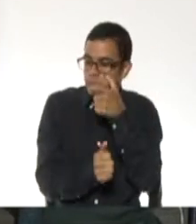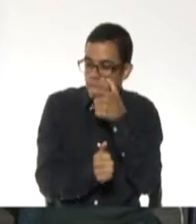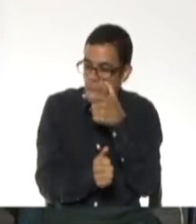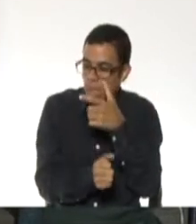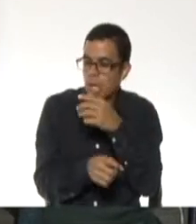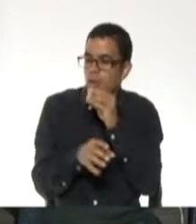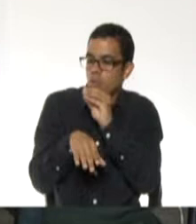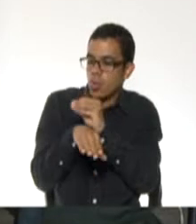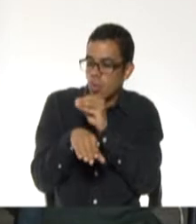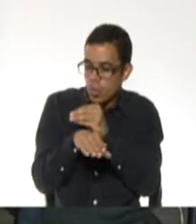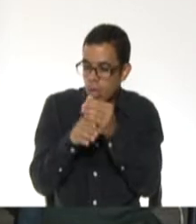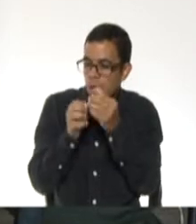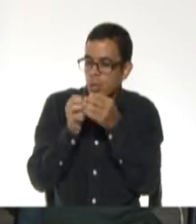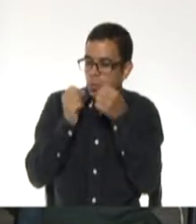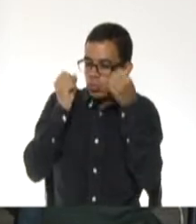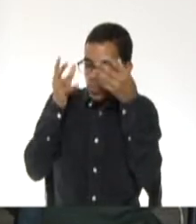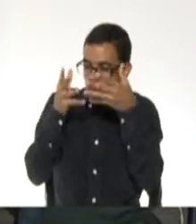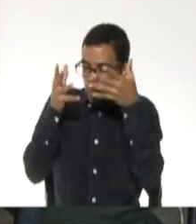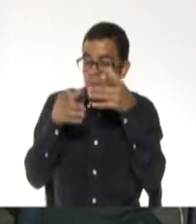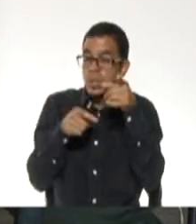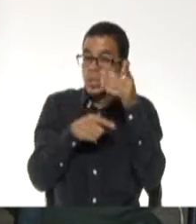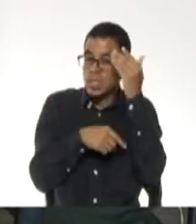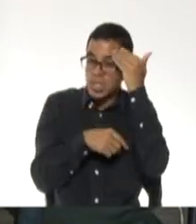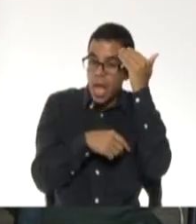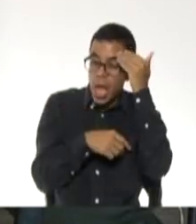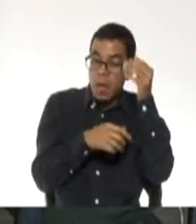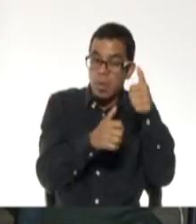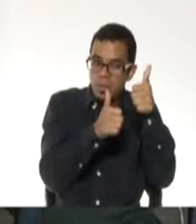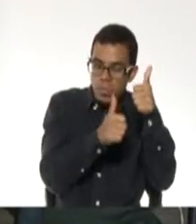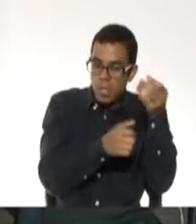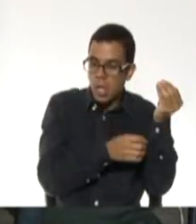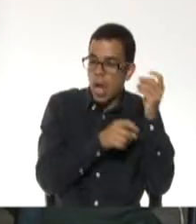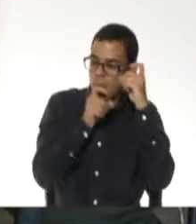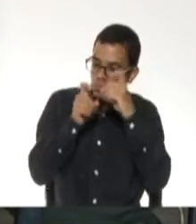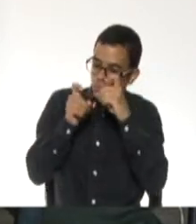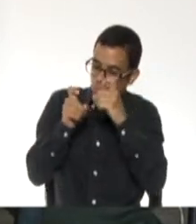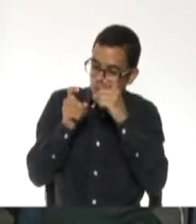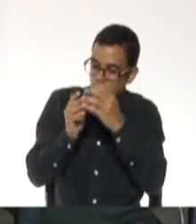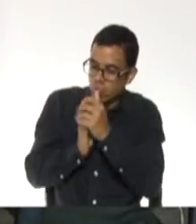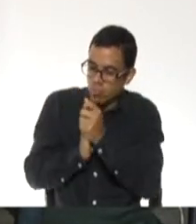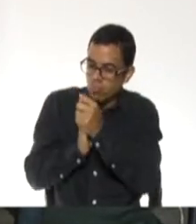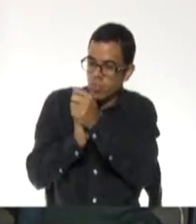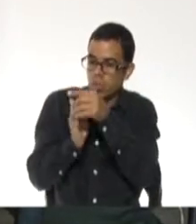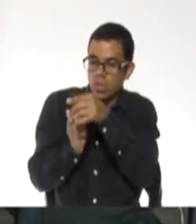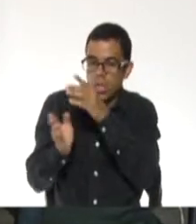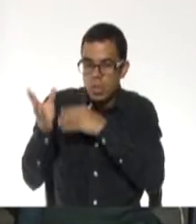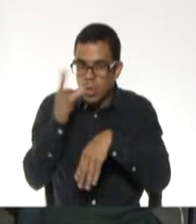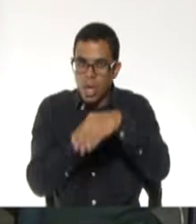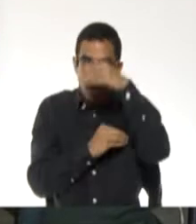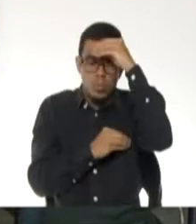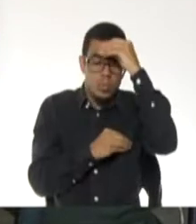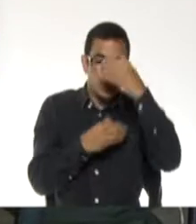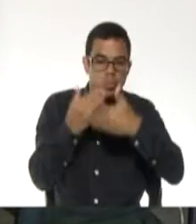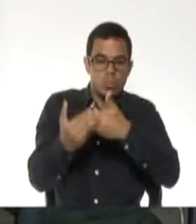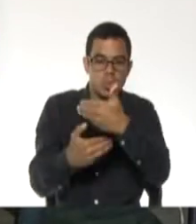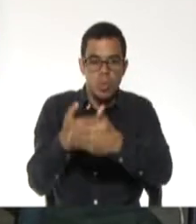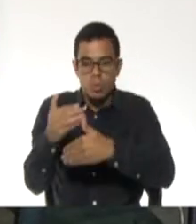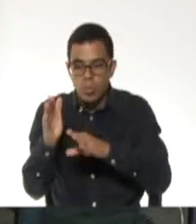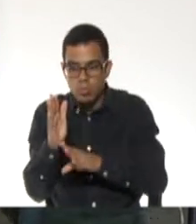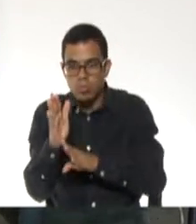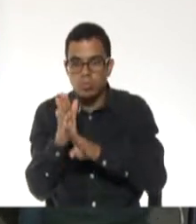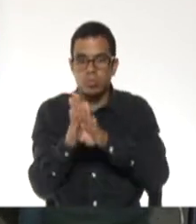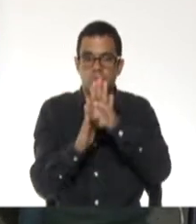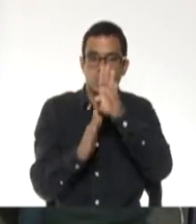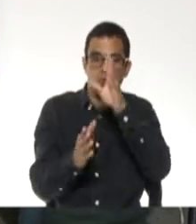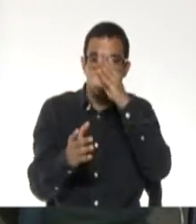mayor, que tenga algún conocimiento, mientras ellos van haciendo, pues, van adquiriendo ese dominio, van desarrollando esa